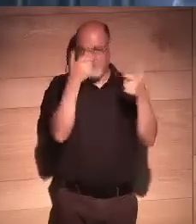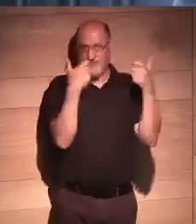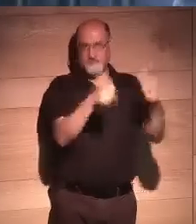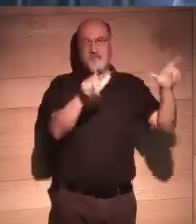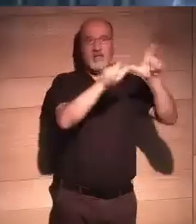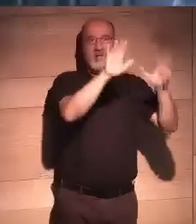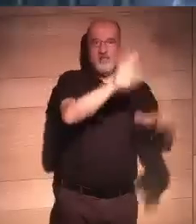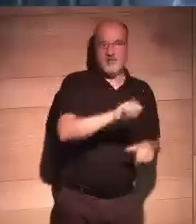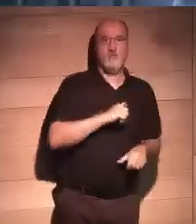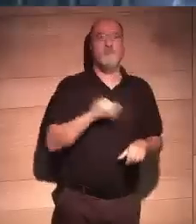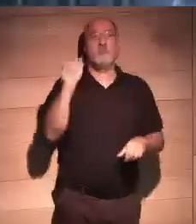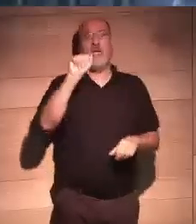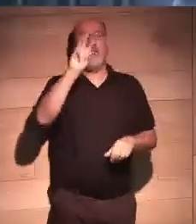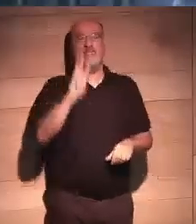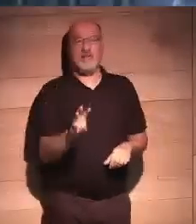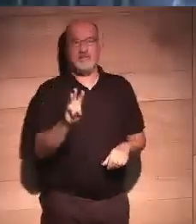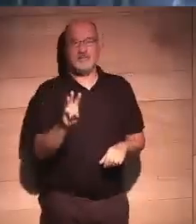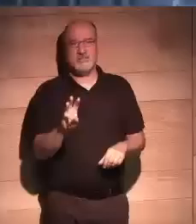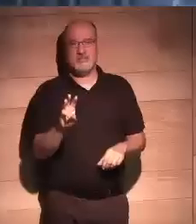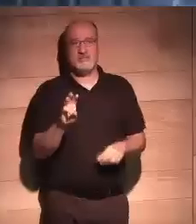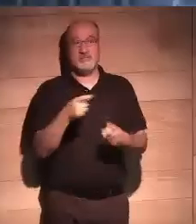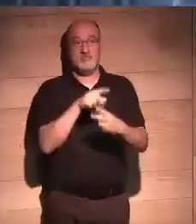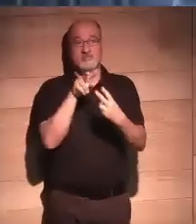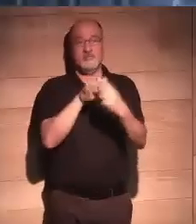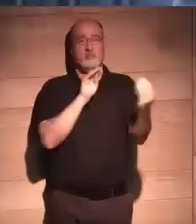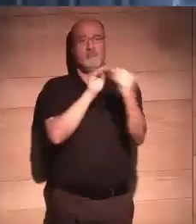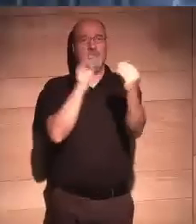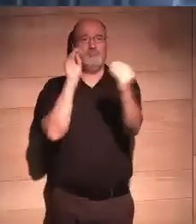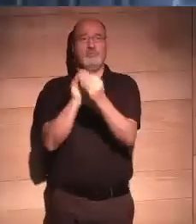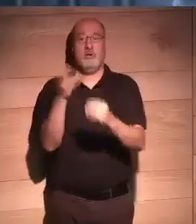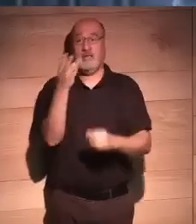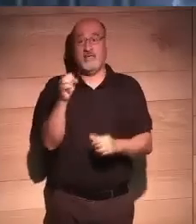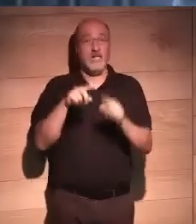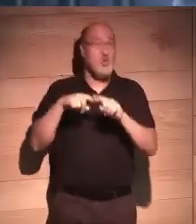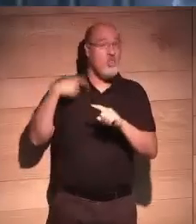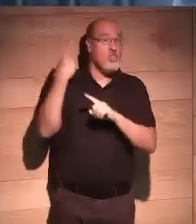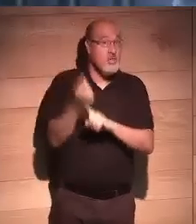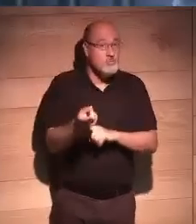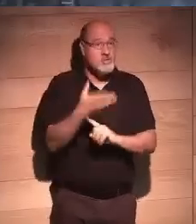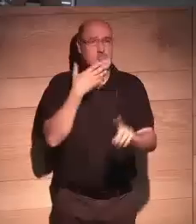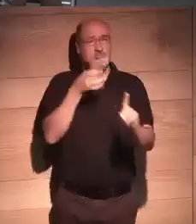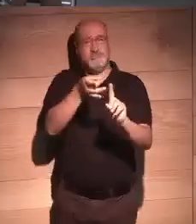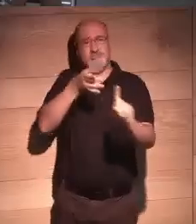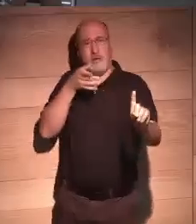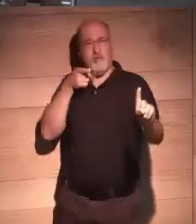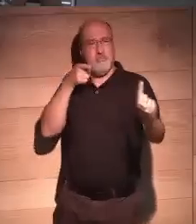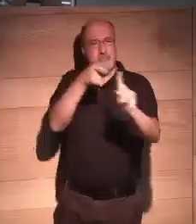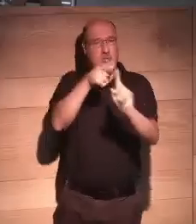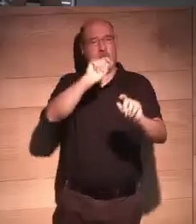ser Telecinco, lo que iba a ser Antena 3, y acertó. Yo he visto el otro día el vídeo, hace 30 años después, digo, pero si ha dado la diana. Dijo,